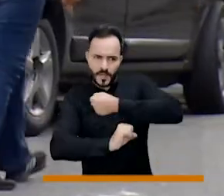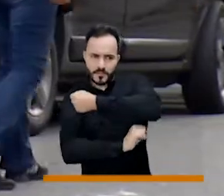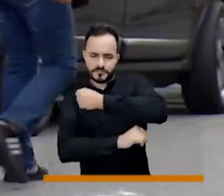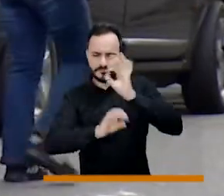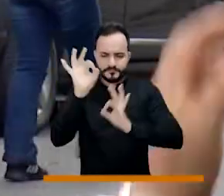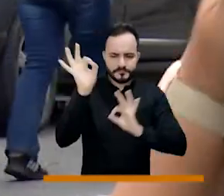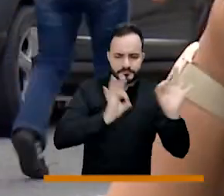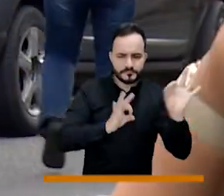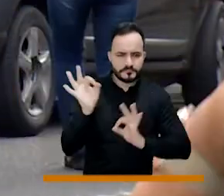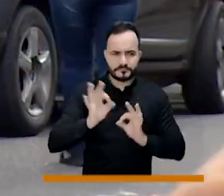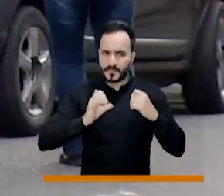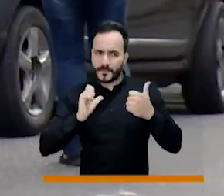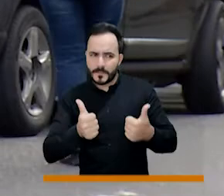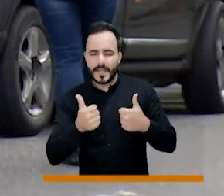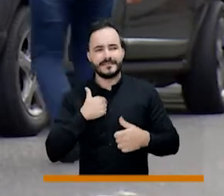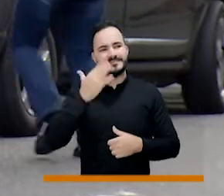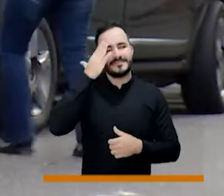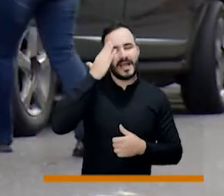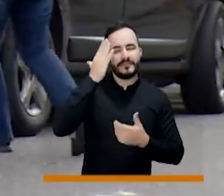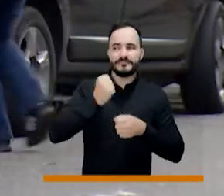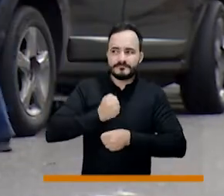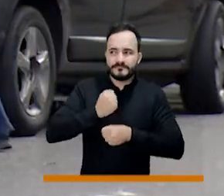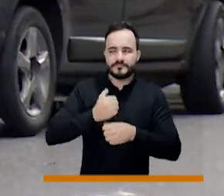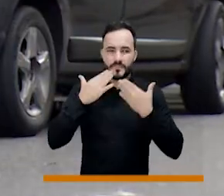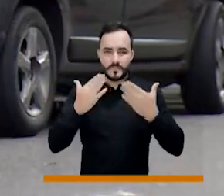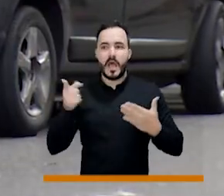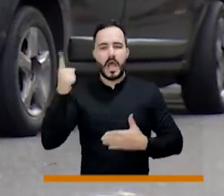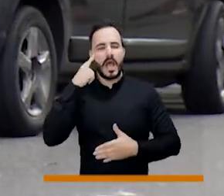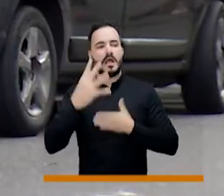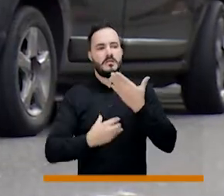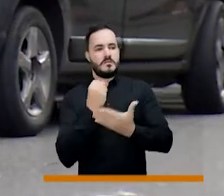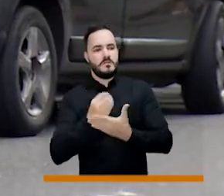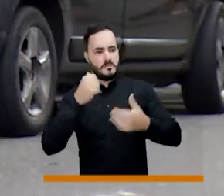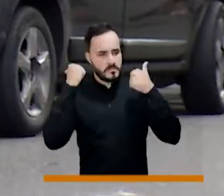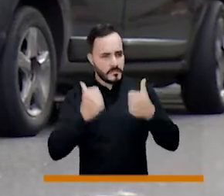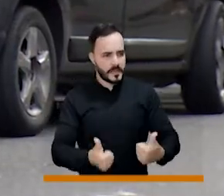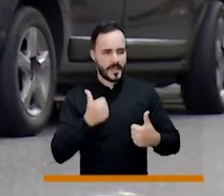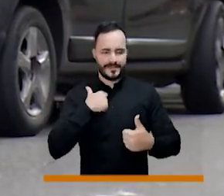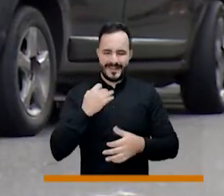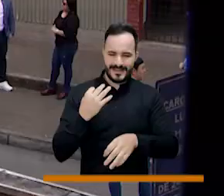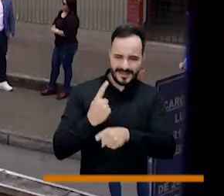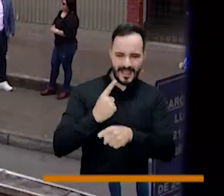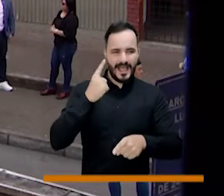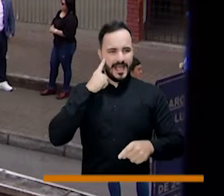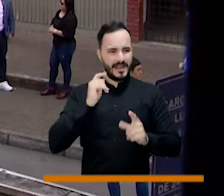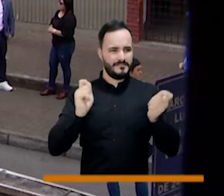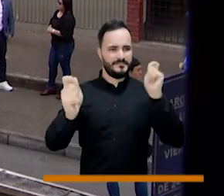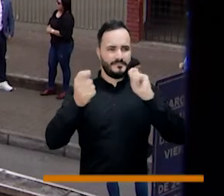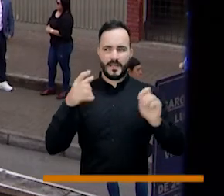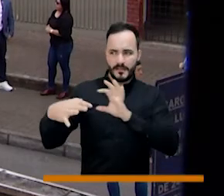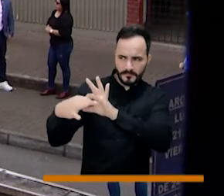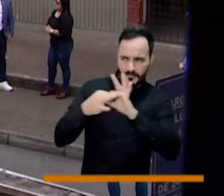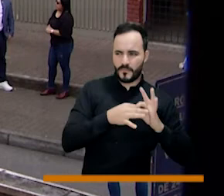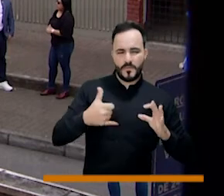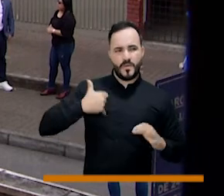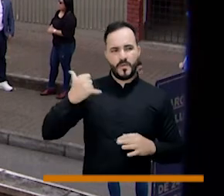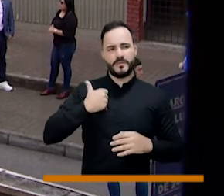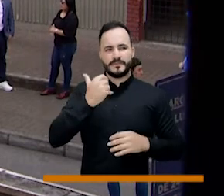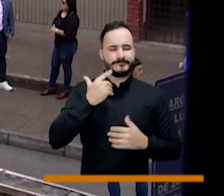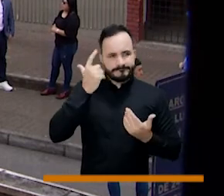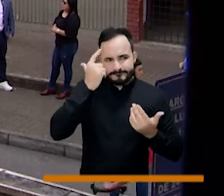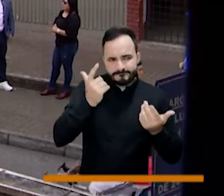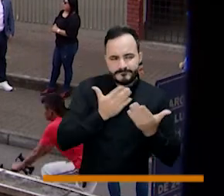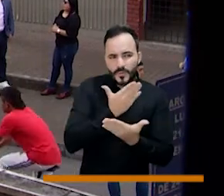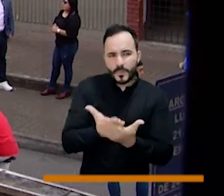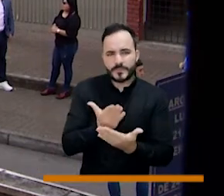base para ellos, para que su trabajo, ellos sientan que sí hay resultados reales, tangibles, que ellos sí forman parte de la